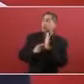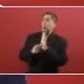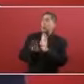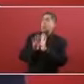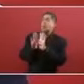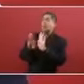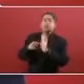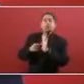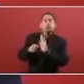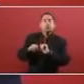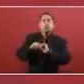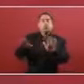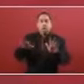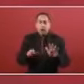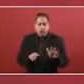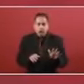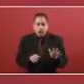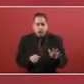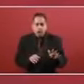hay